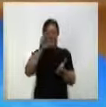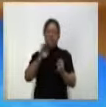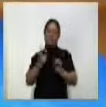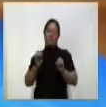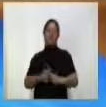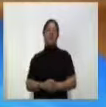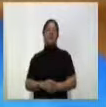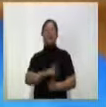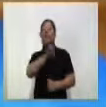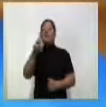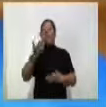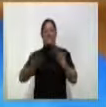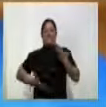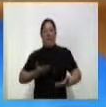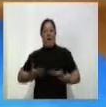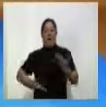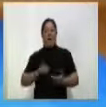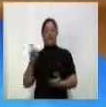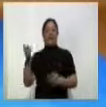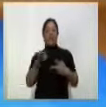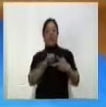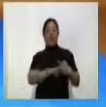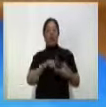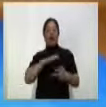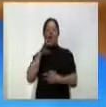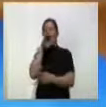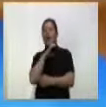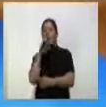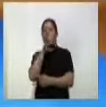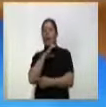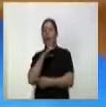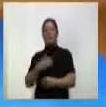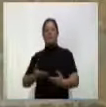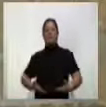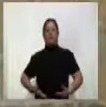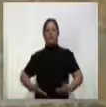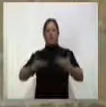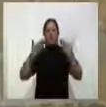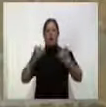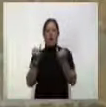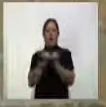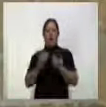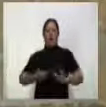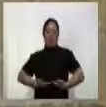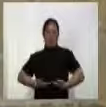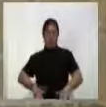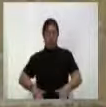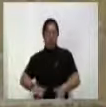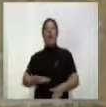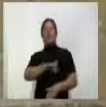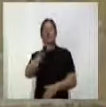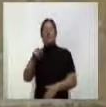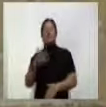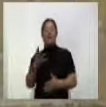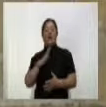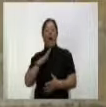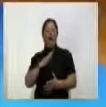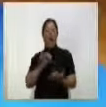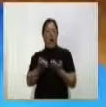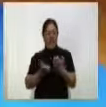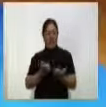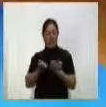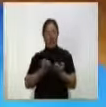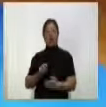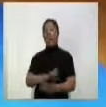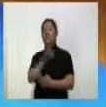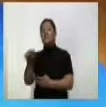éxitos bailables del momento, inició la rutina con un calentamiento del tronco inferior y superior a fin de ejercitar las articulaciones. Posteriormente